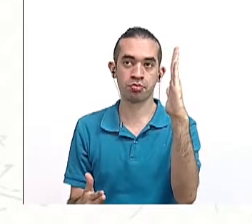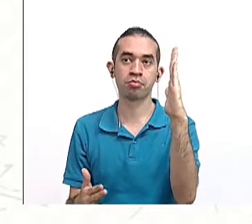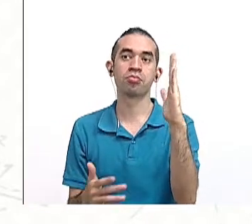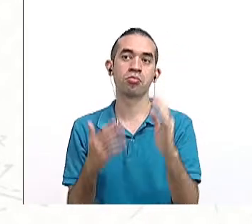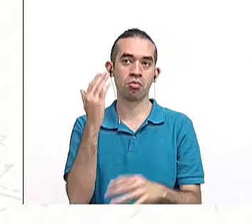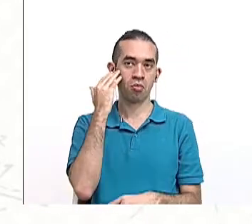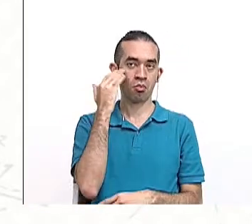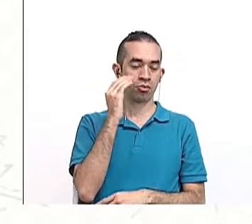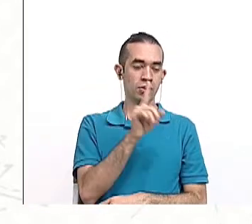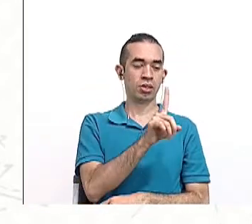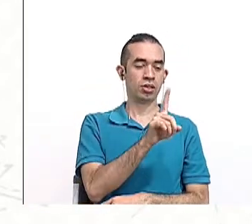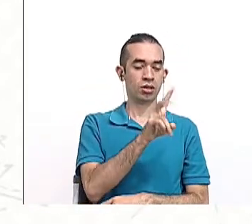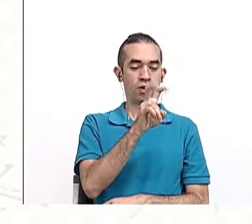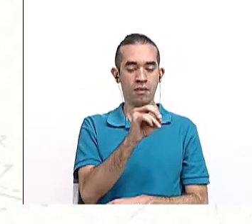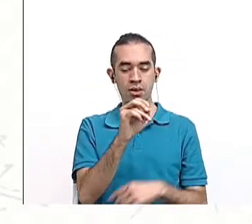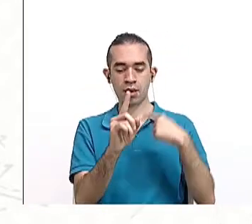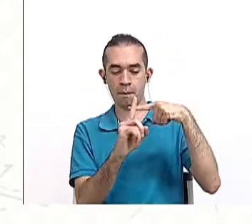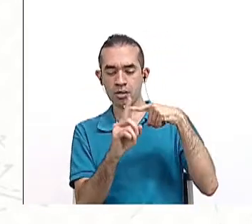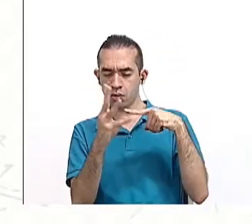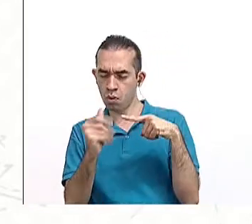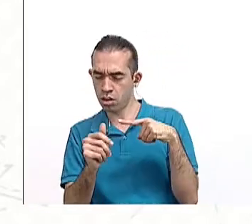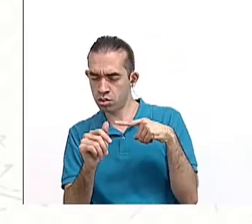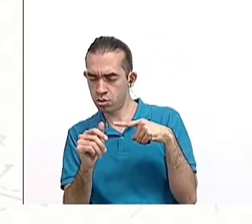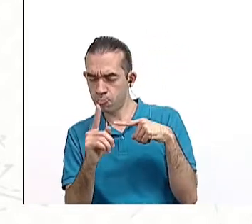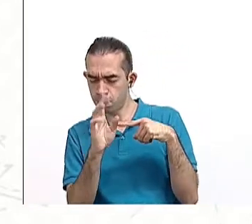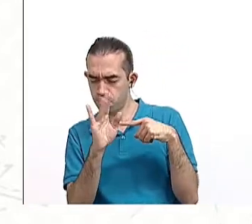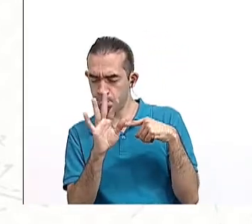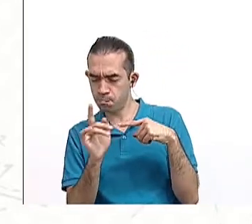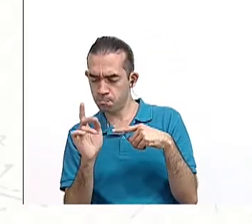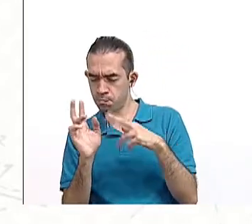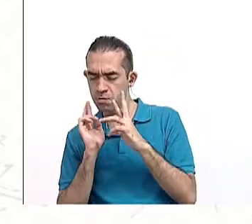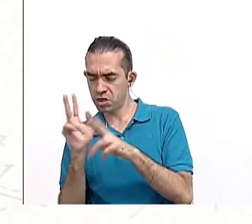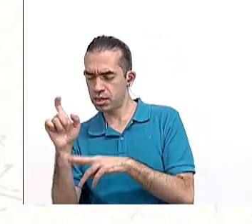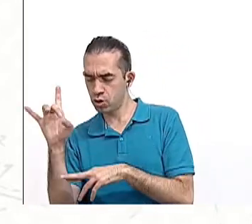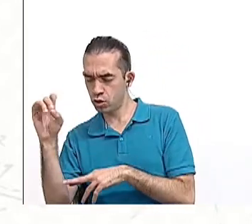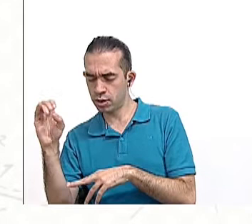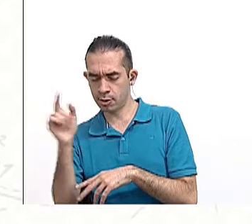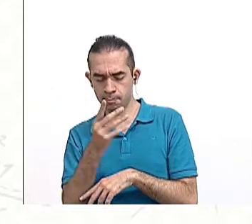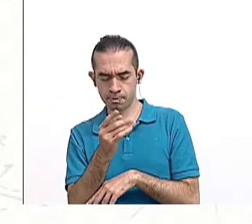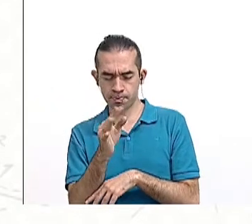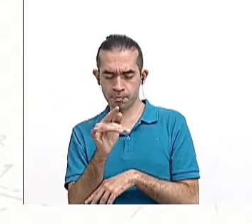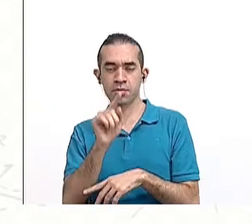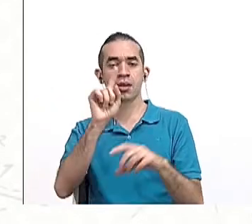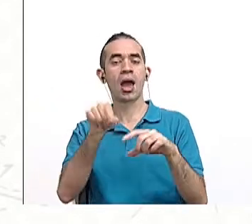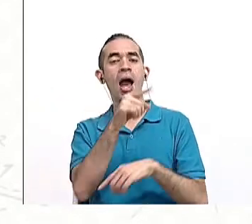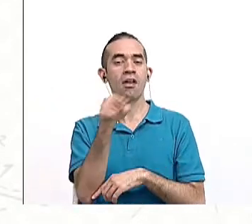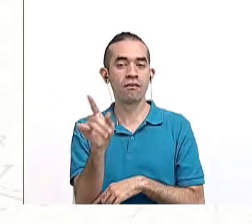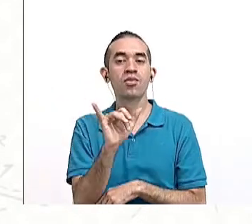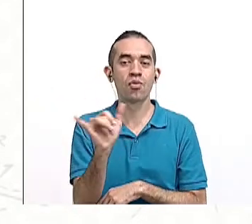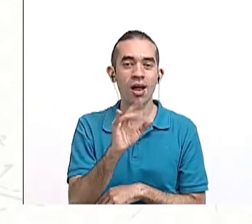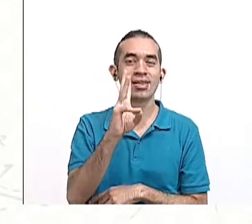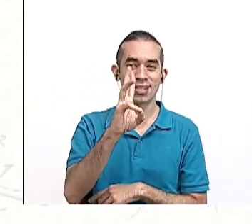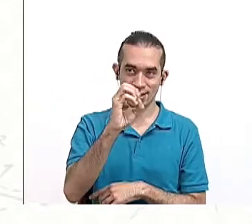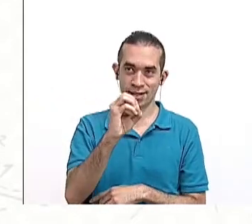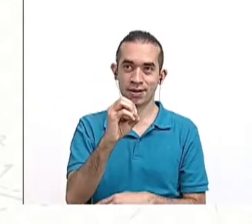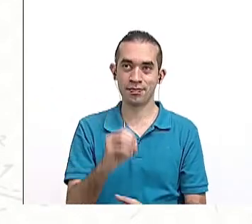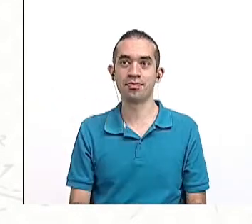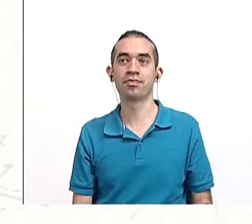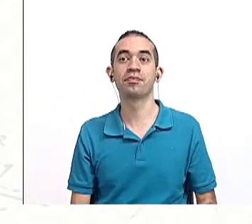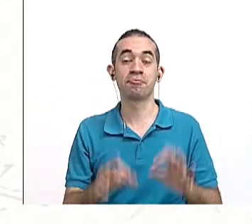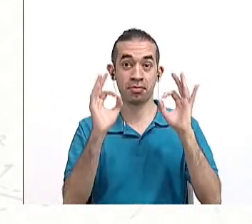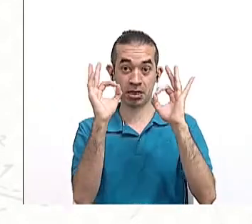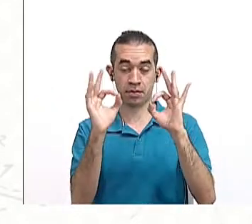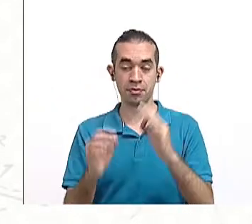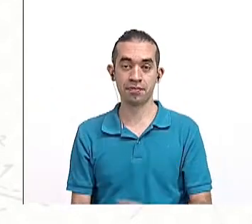120 más cuánto me da 180 exacto el valor de alfa en este caso es 60 vamos